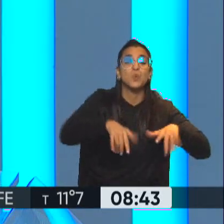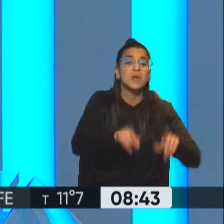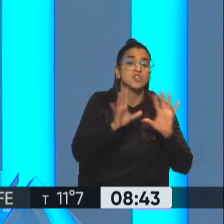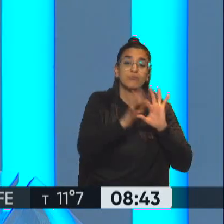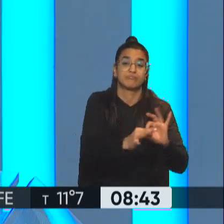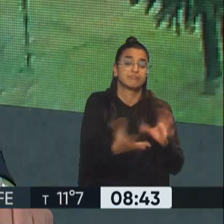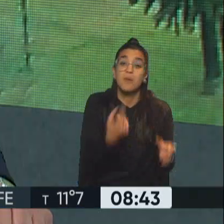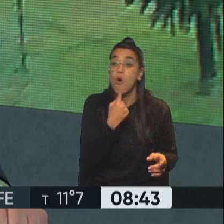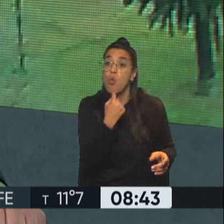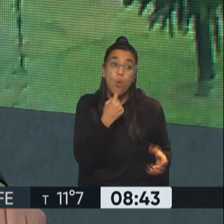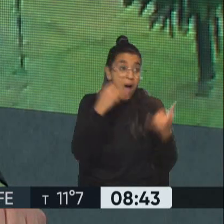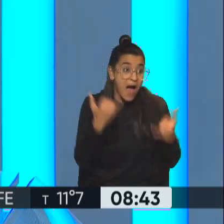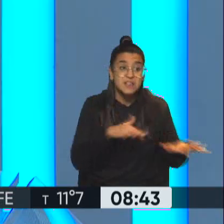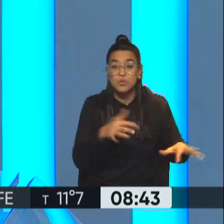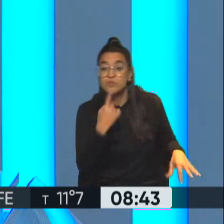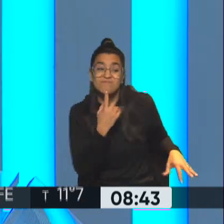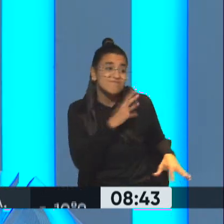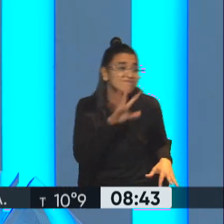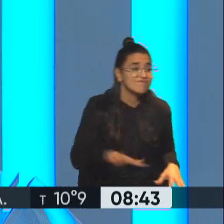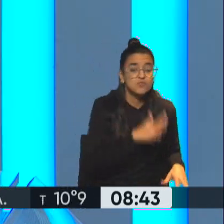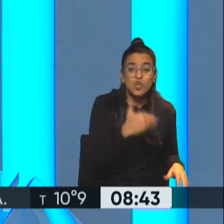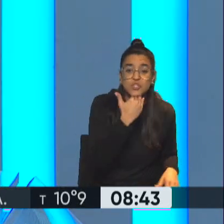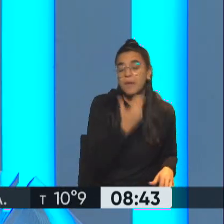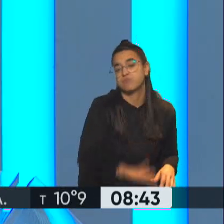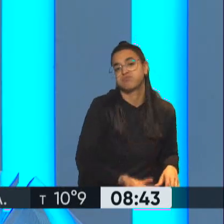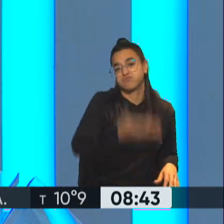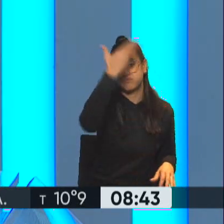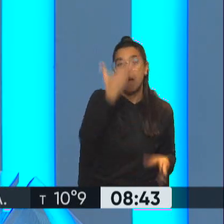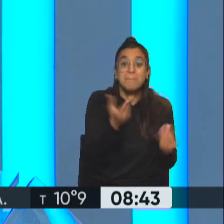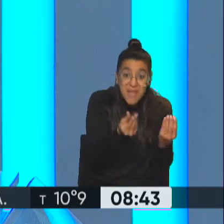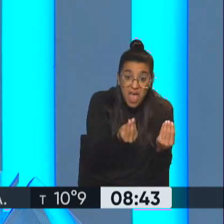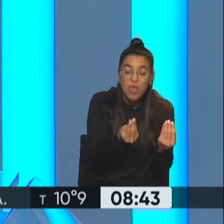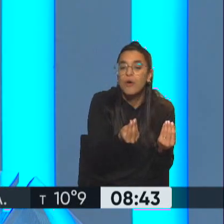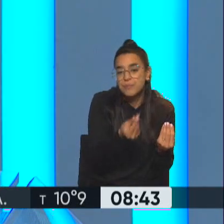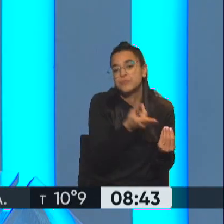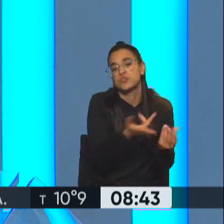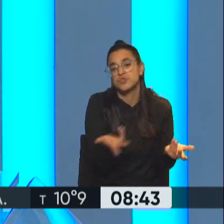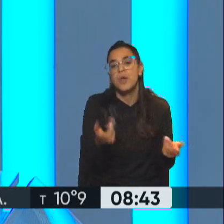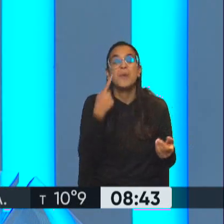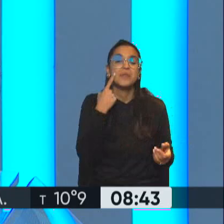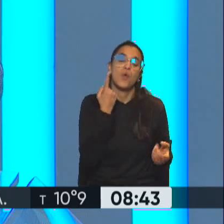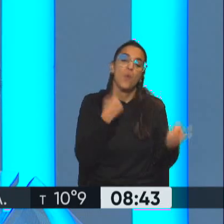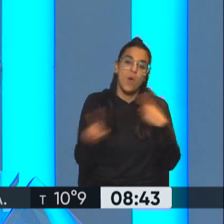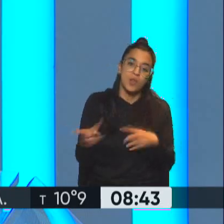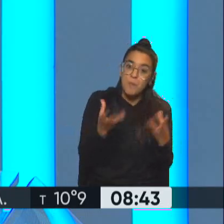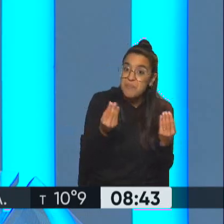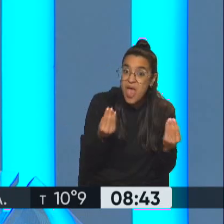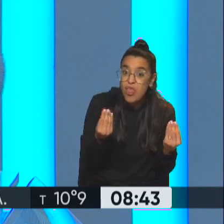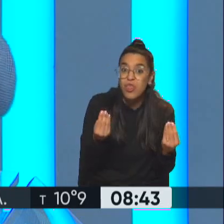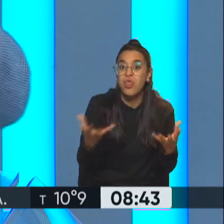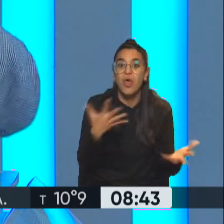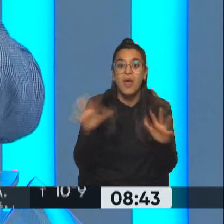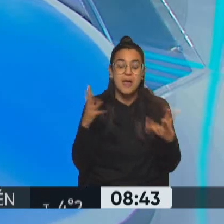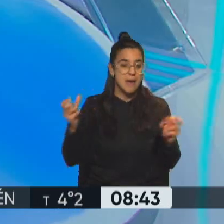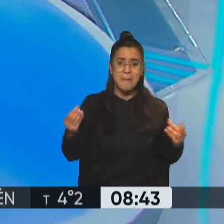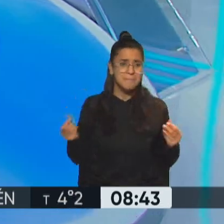producto de la incertidumbre, el desconocimiento, el miedo, ¿no? Viste que cuando uno tiene mucho miedo, tenés un